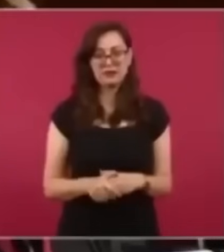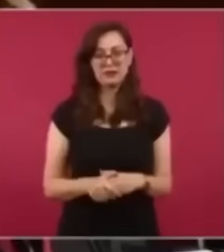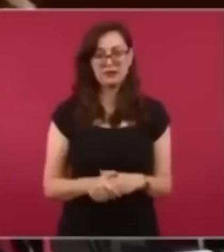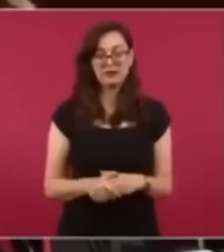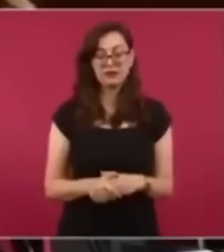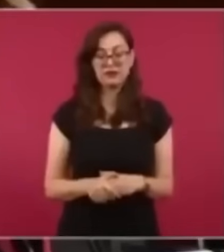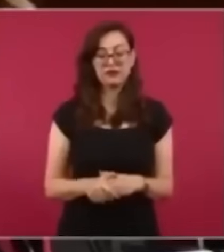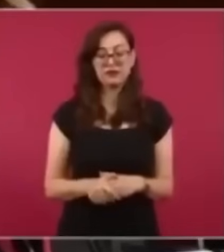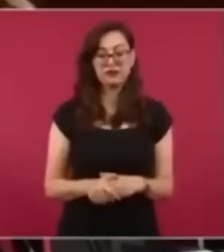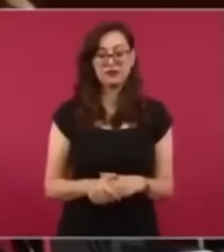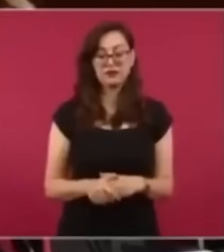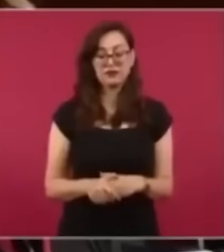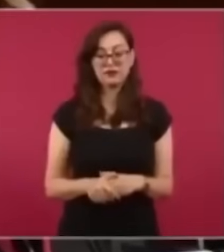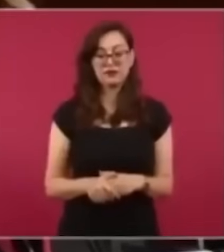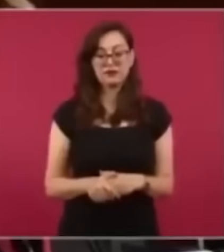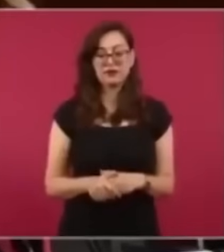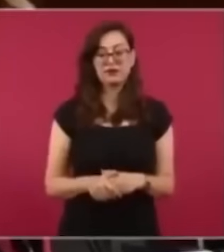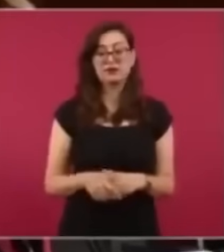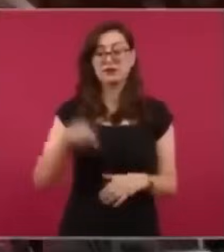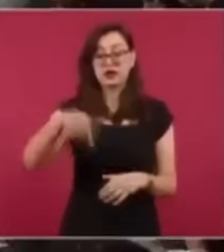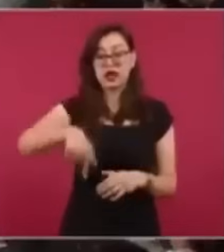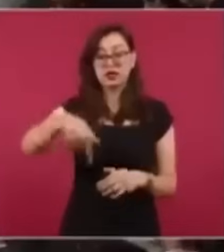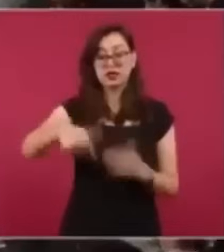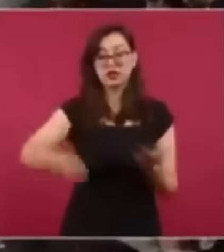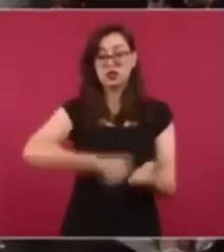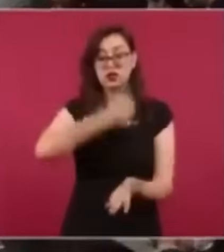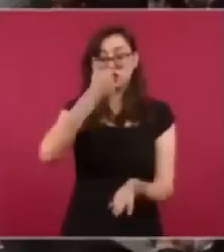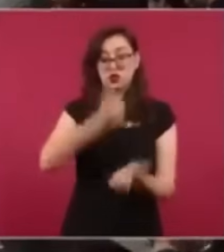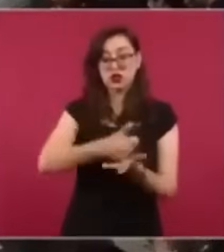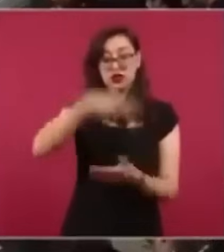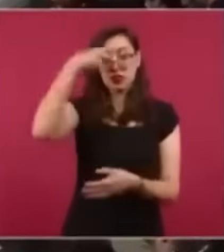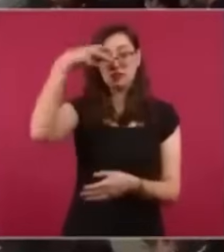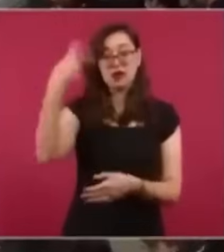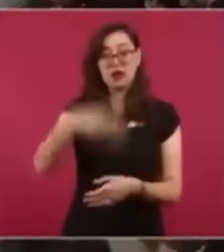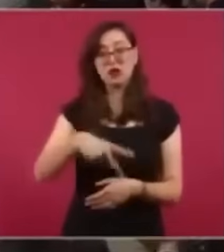al jefe de la policía de la Ciudad de México,